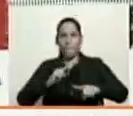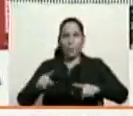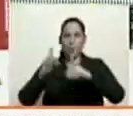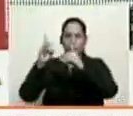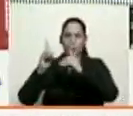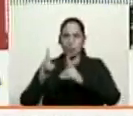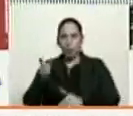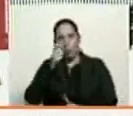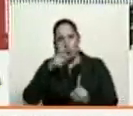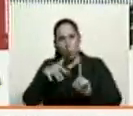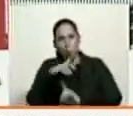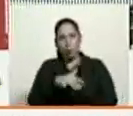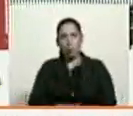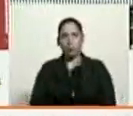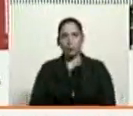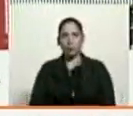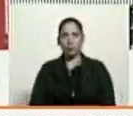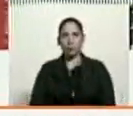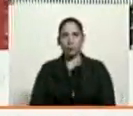los pueblos.